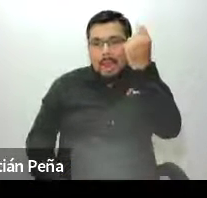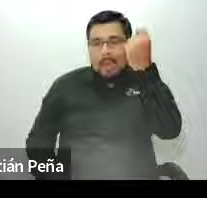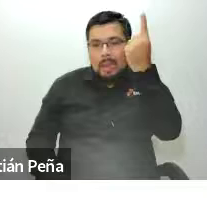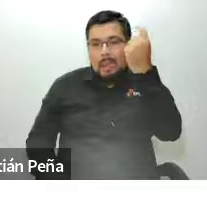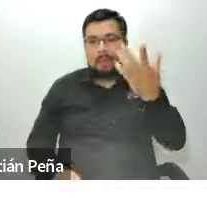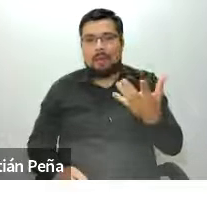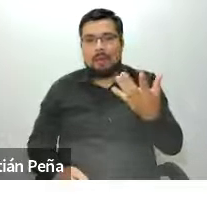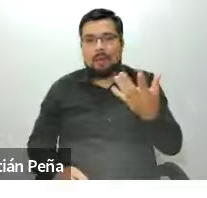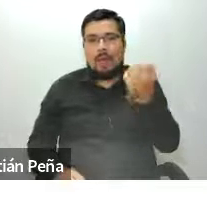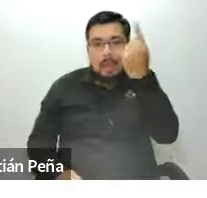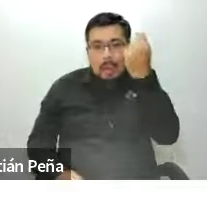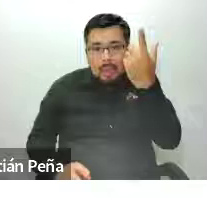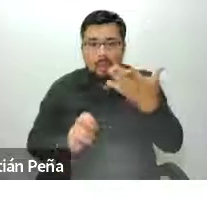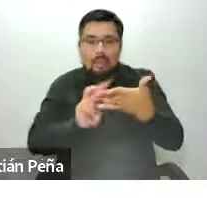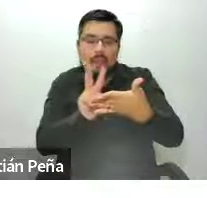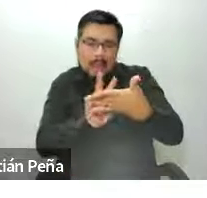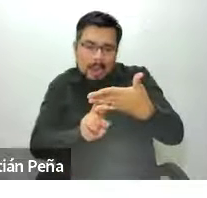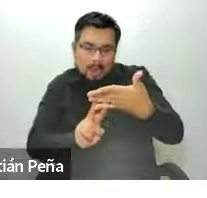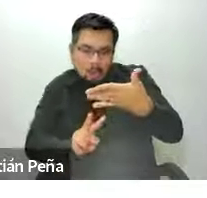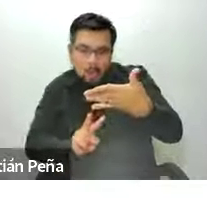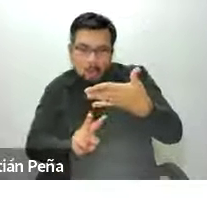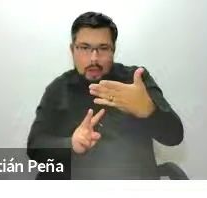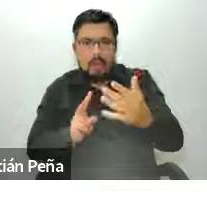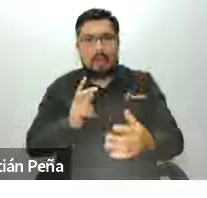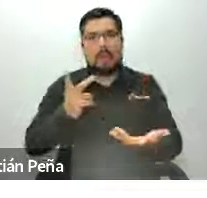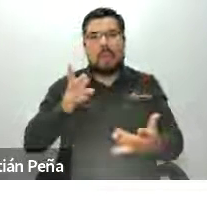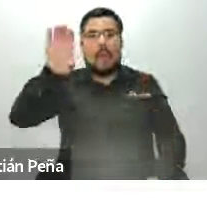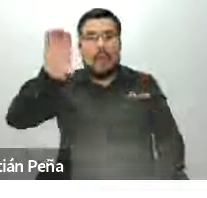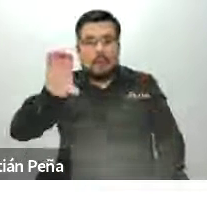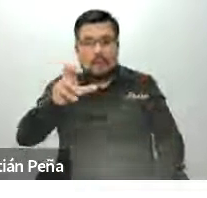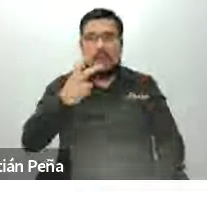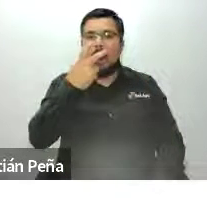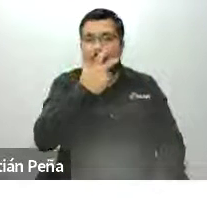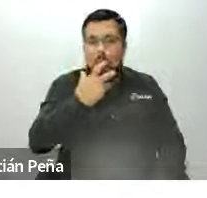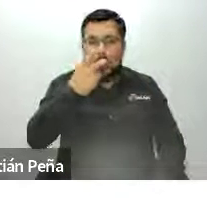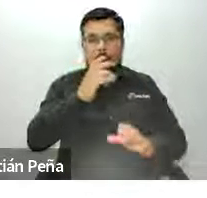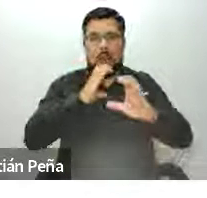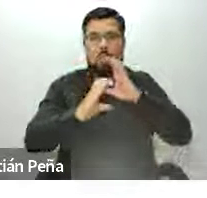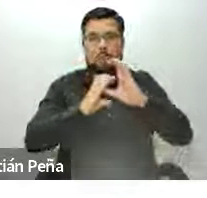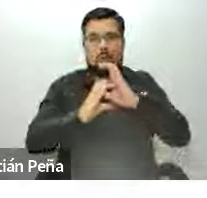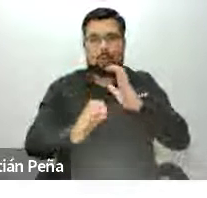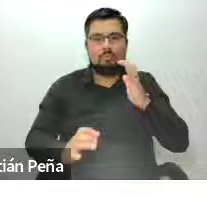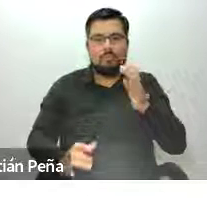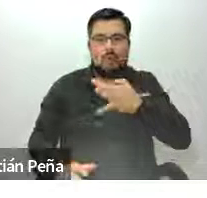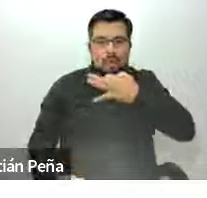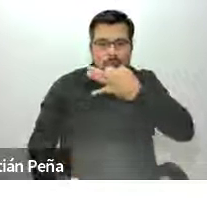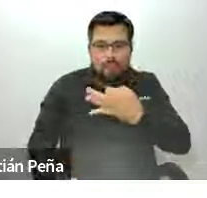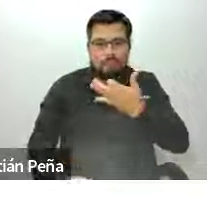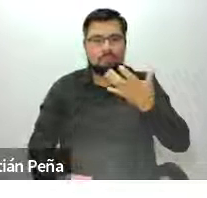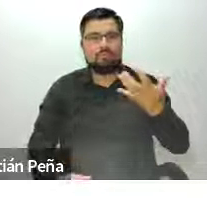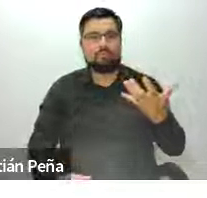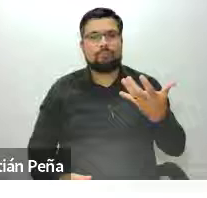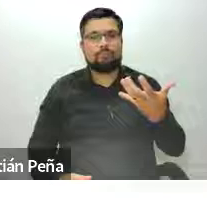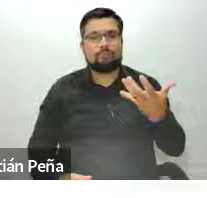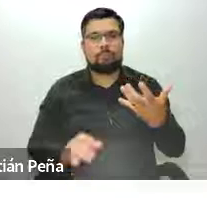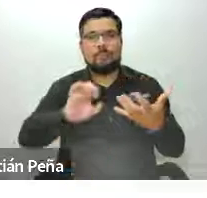asignatura de lenguaje y comunicación. Y así aparece, por ejemplo, ¿no? Cuando presentamos una progresión, aparece el eje al cual pertenece. En